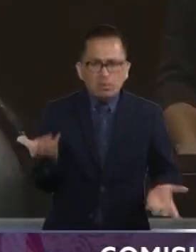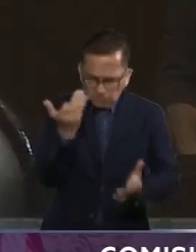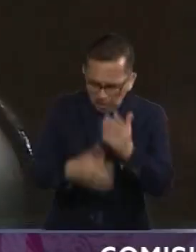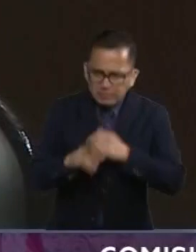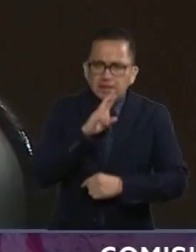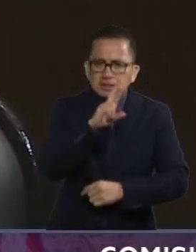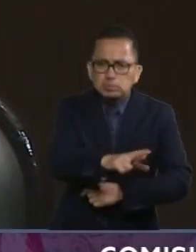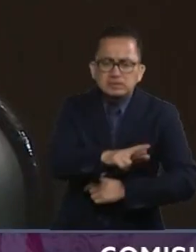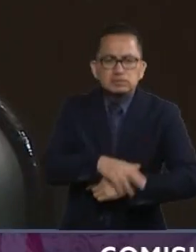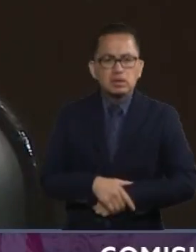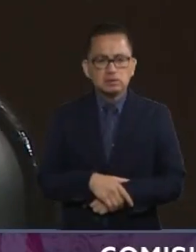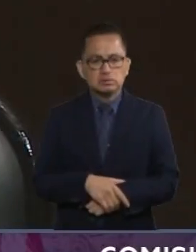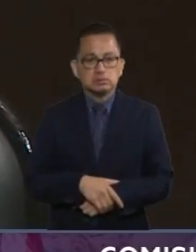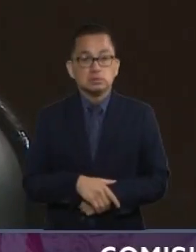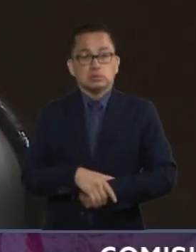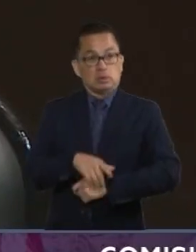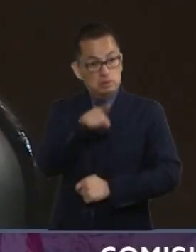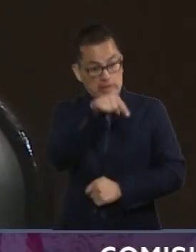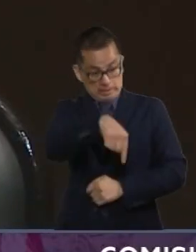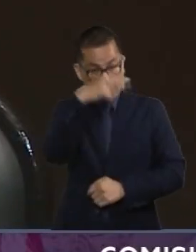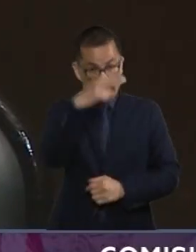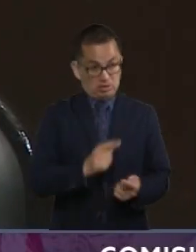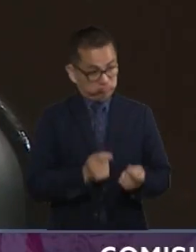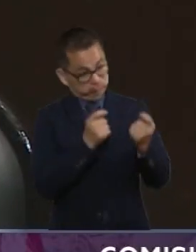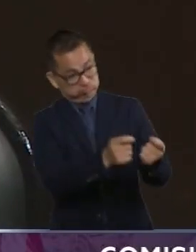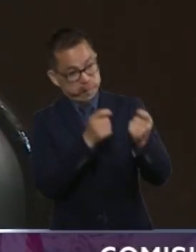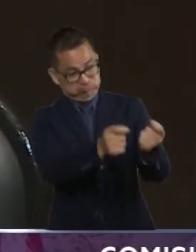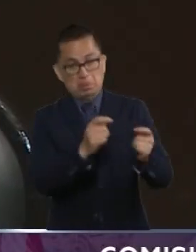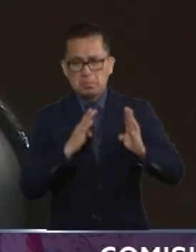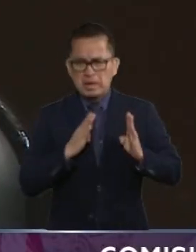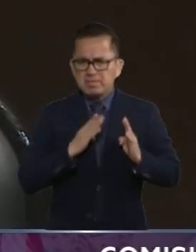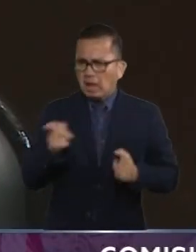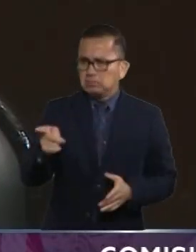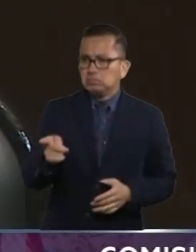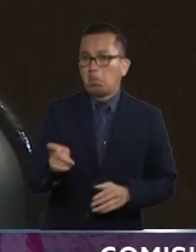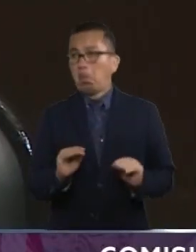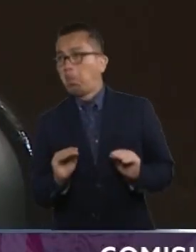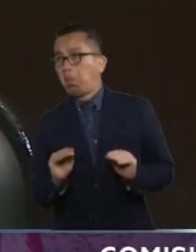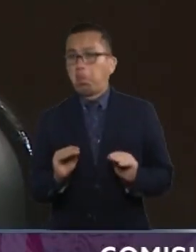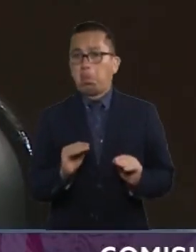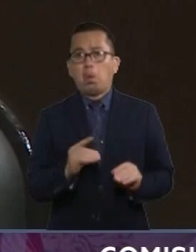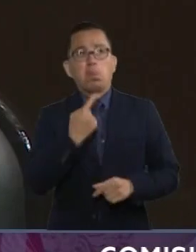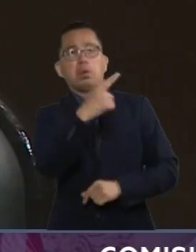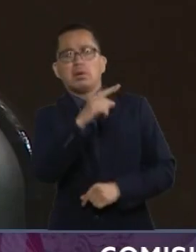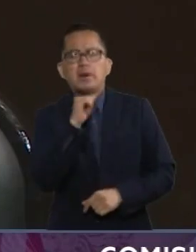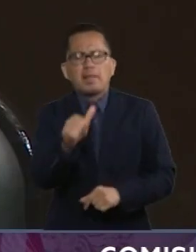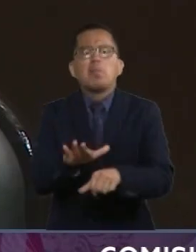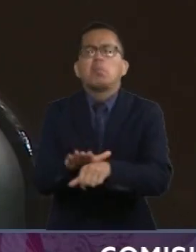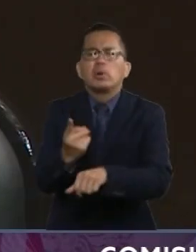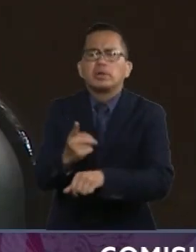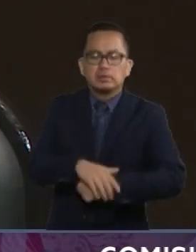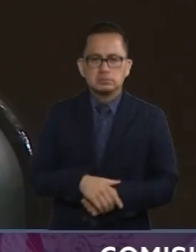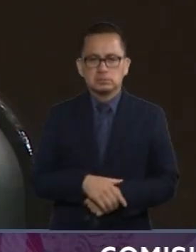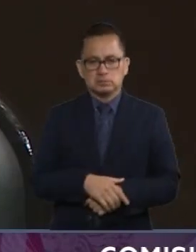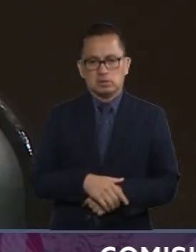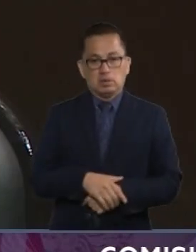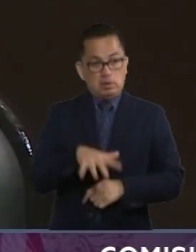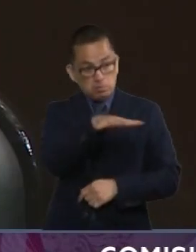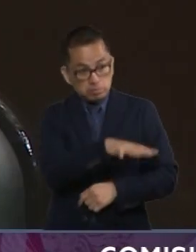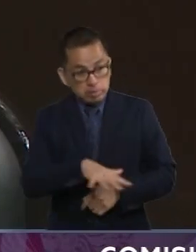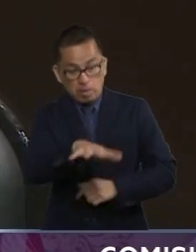qué sigue sin oponerse a la militarización del país? Señora presidenta, urge hacer frente a las violaciones de